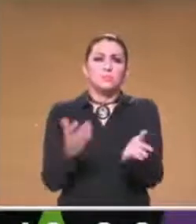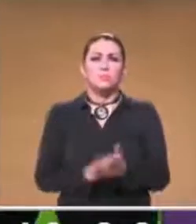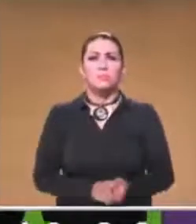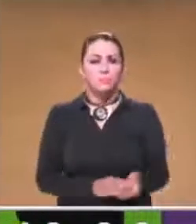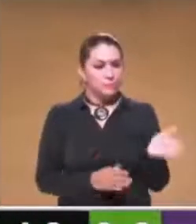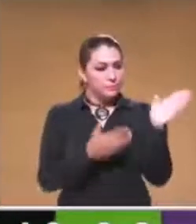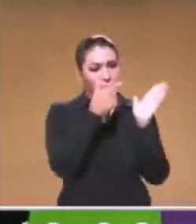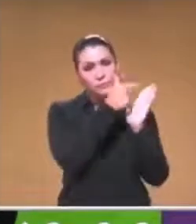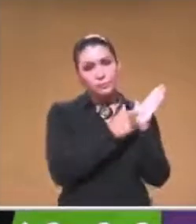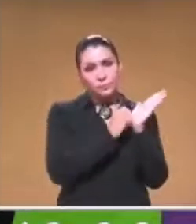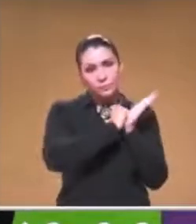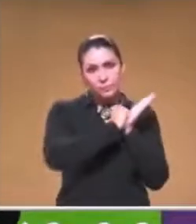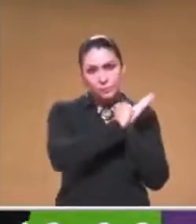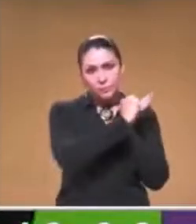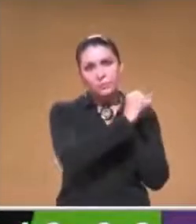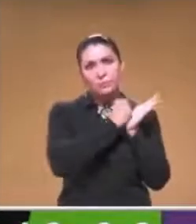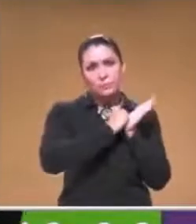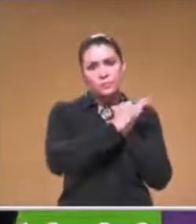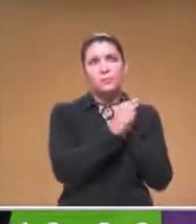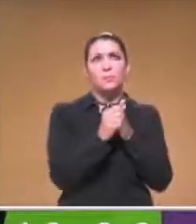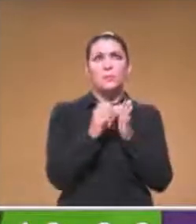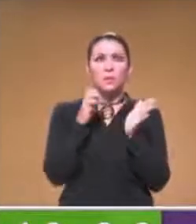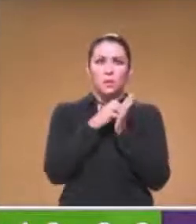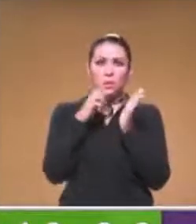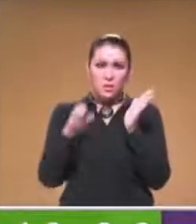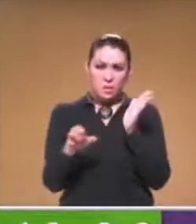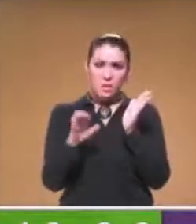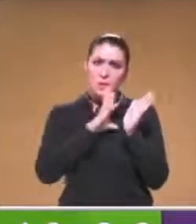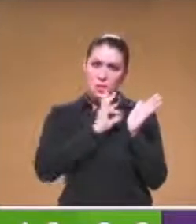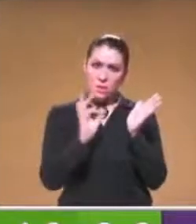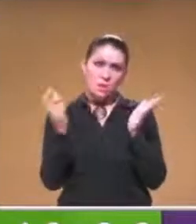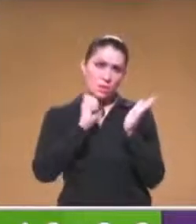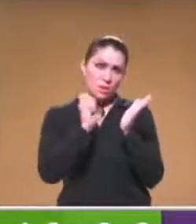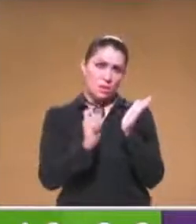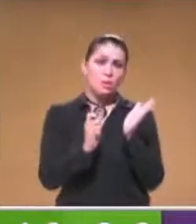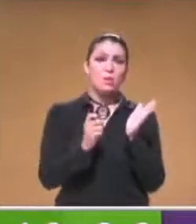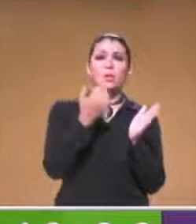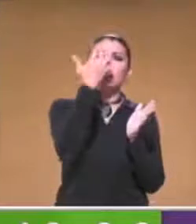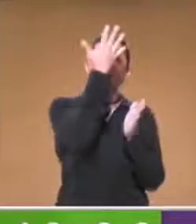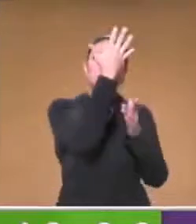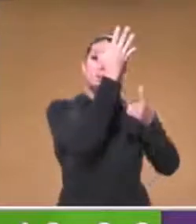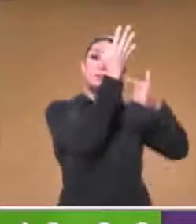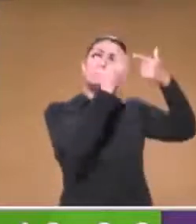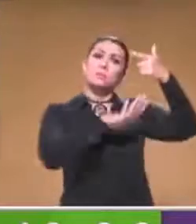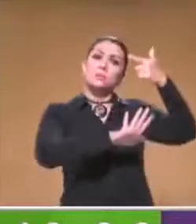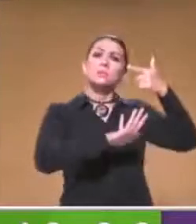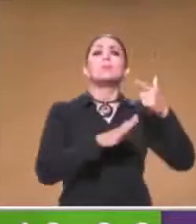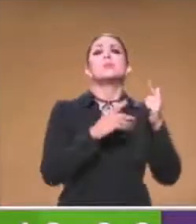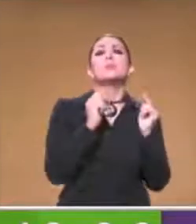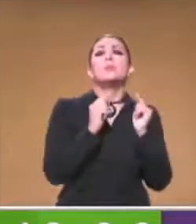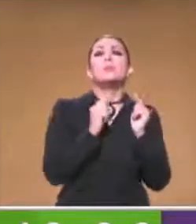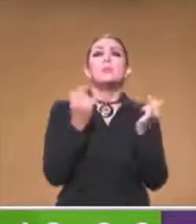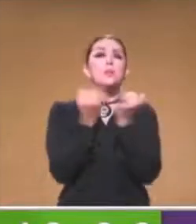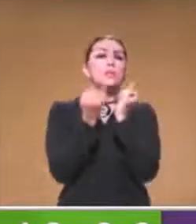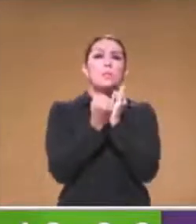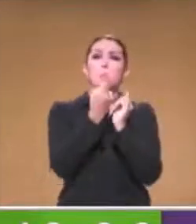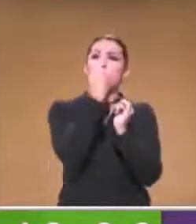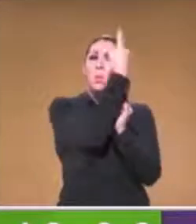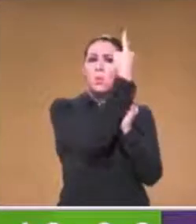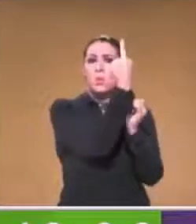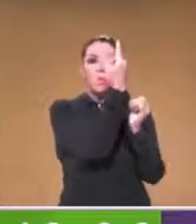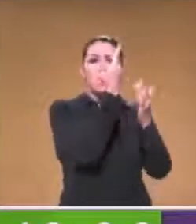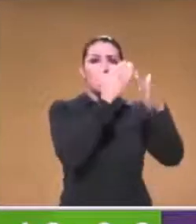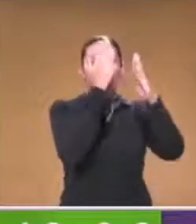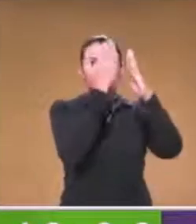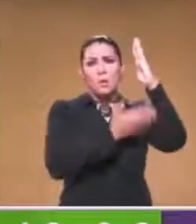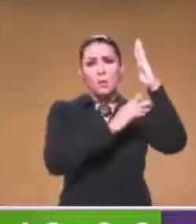Otra manera de escribirla, una fracción decimal, por ejemplo, les decía ahorita, 5 décimos es igual a tener un medio. A lo mejor